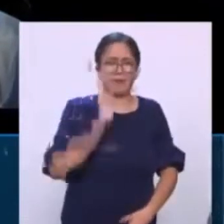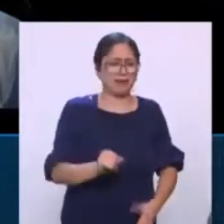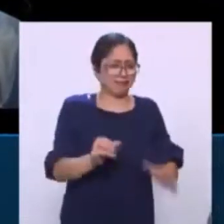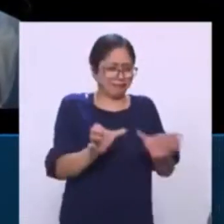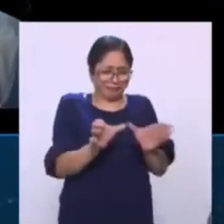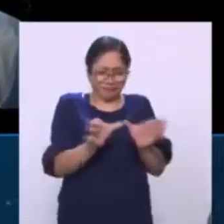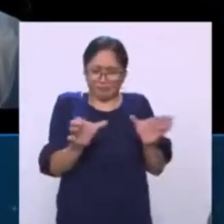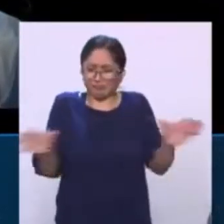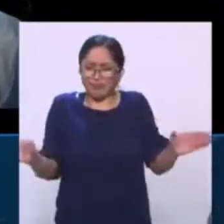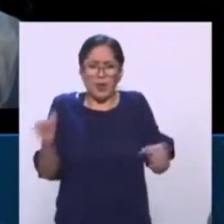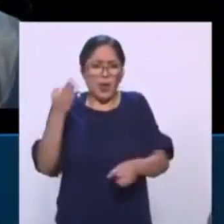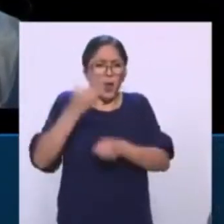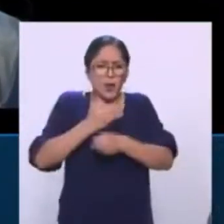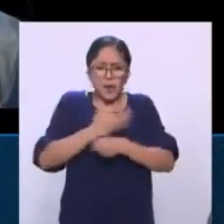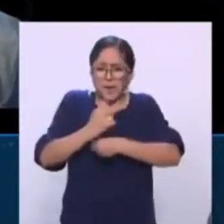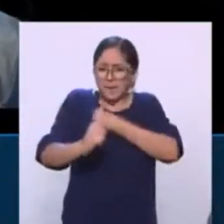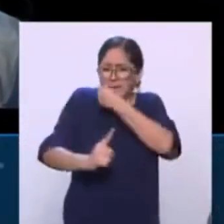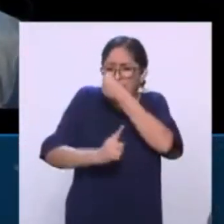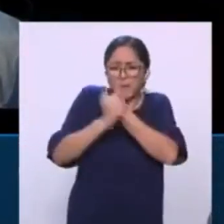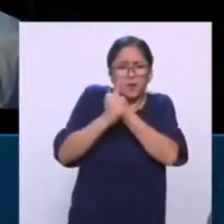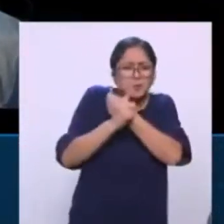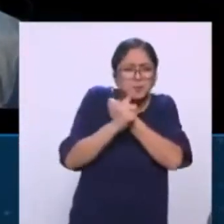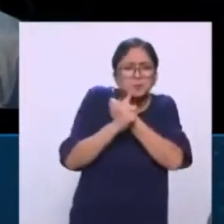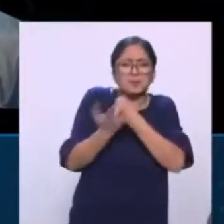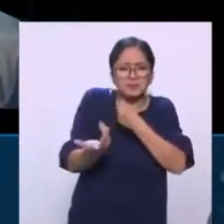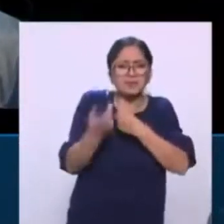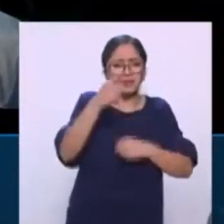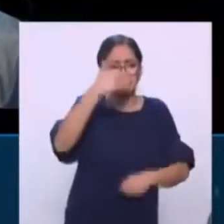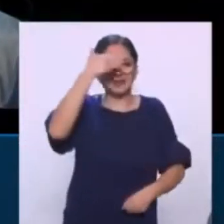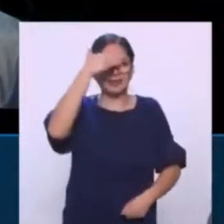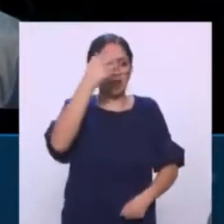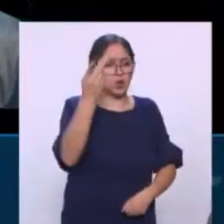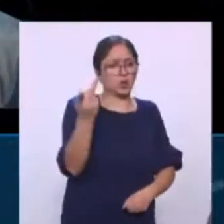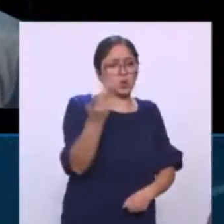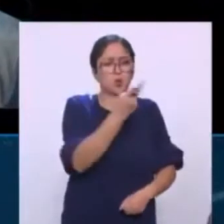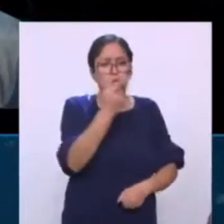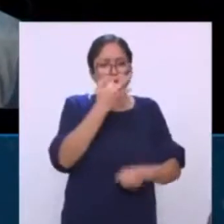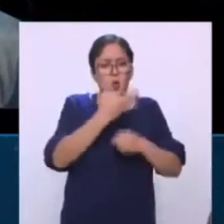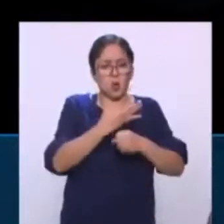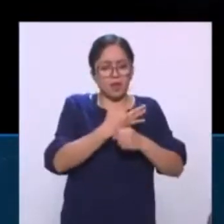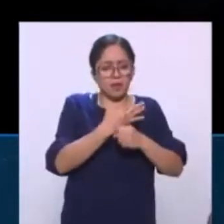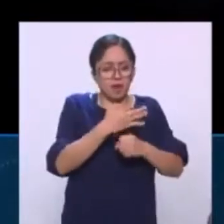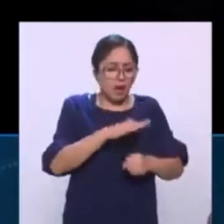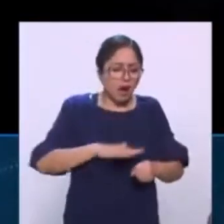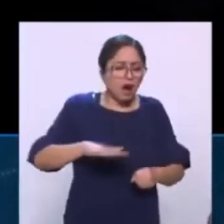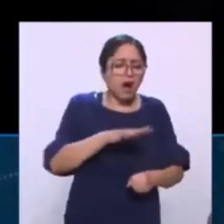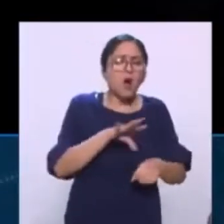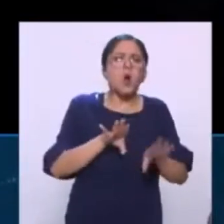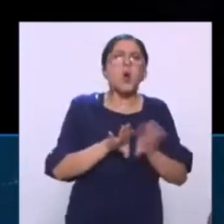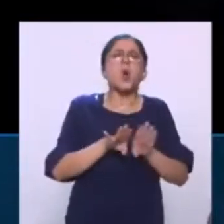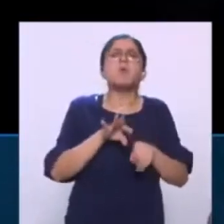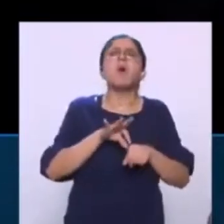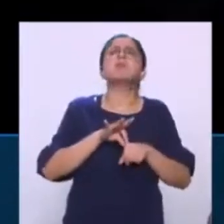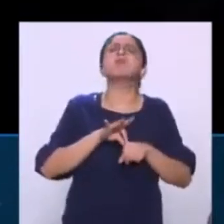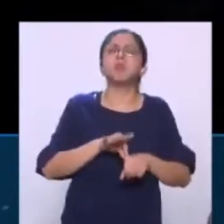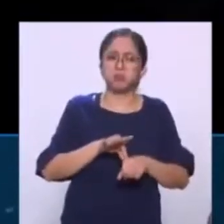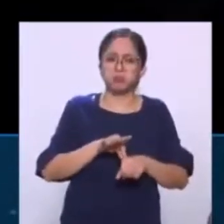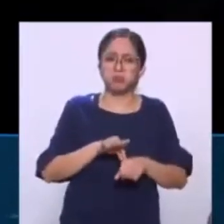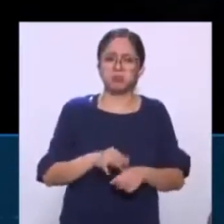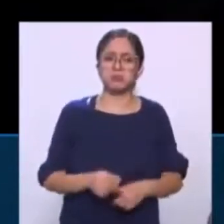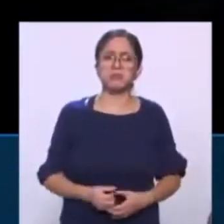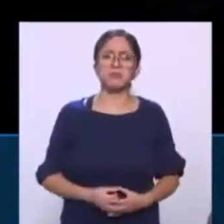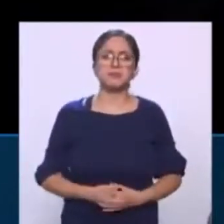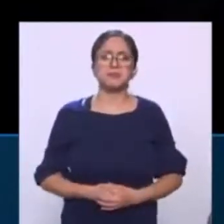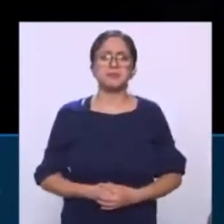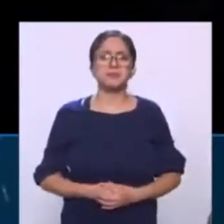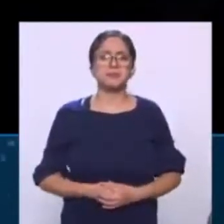crisis, digamos, en que tienen lugar estos comicios de hoy. Ahora, sí quiero decir que mis